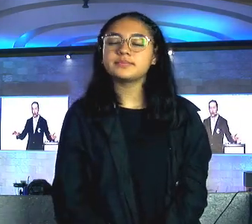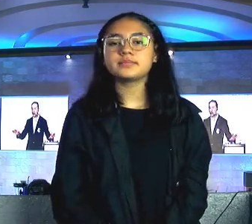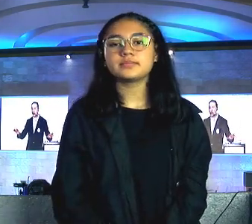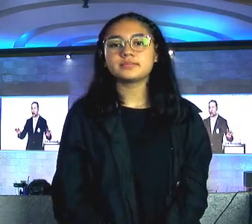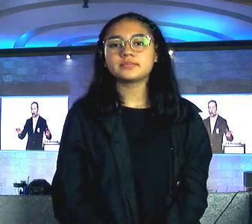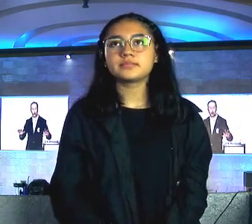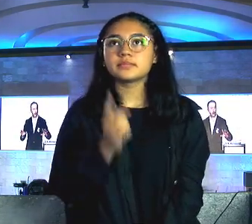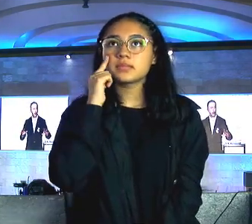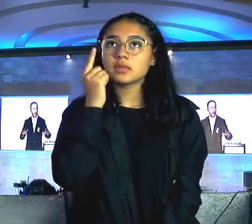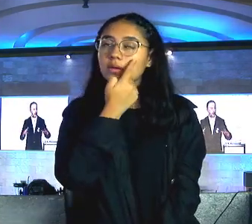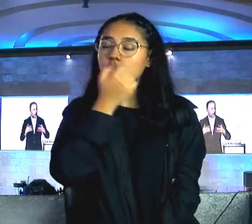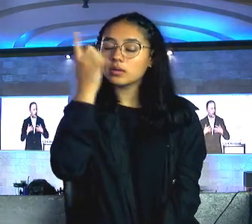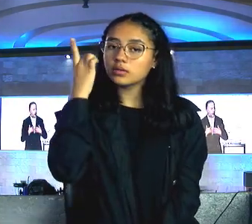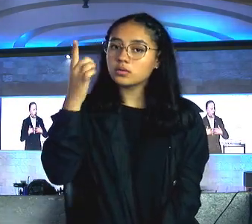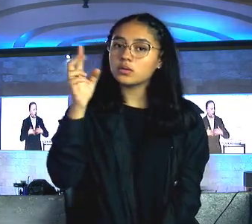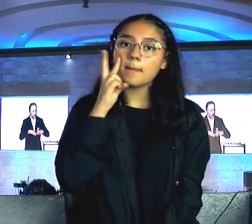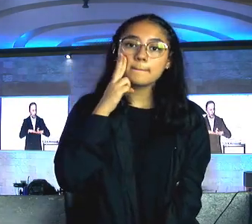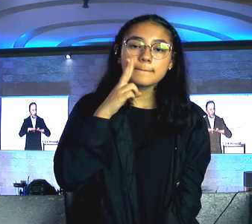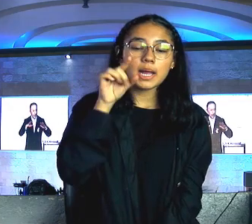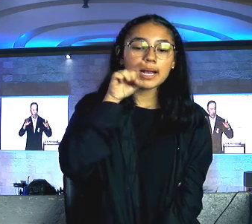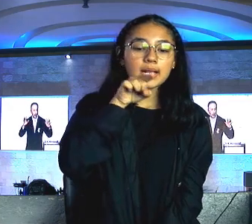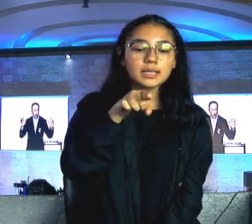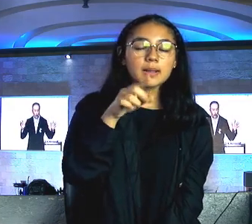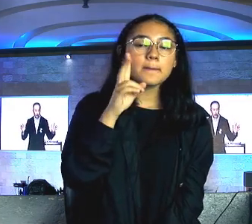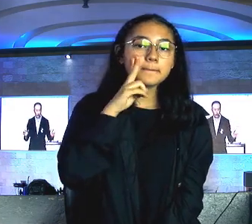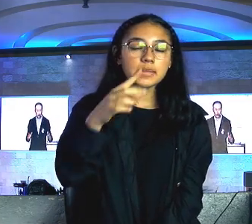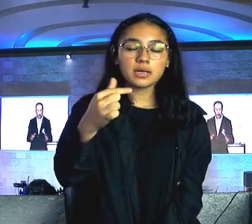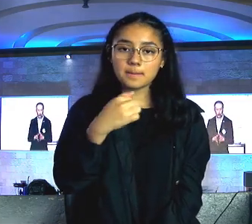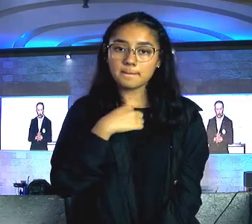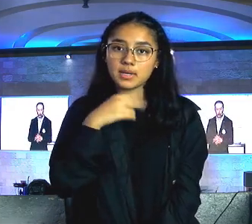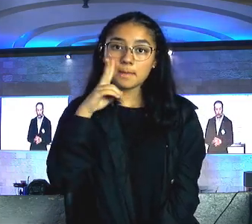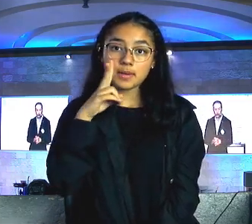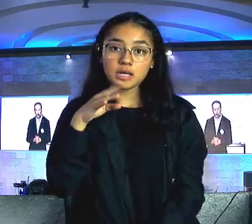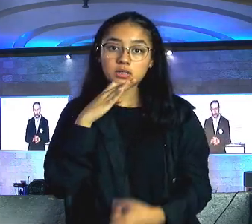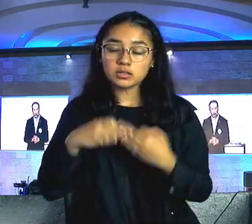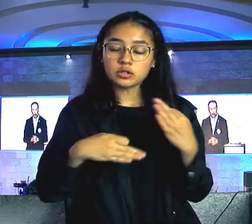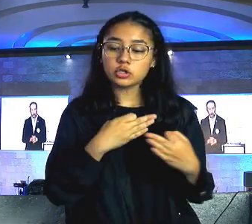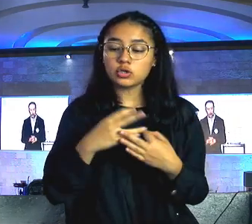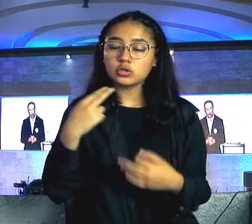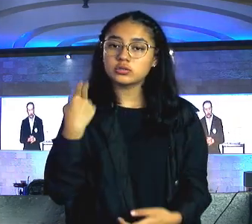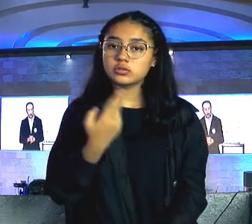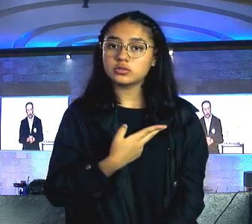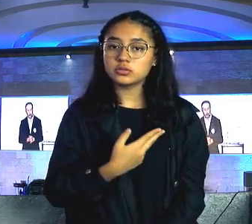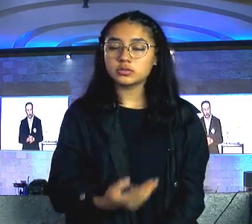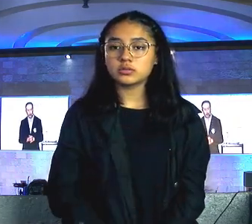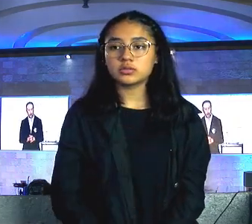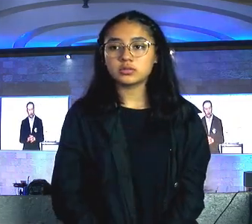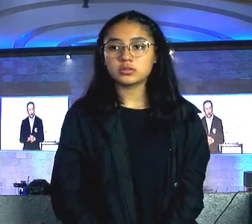Los ojos de Dios te ven a ti, me ven a mí, ven a todos nosotros.